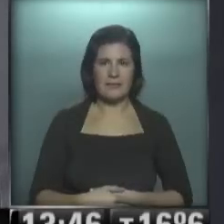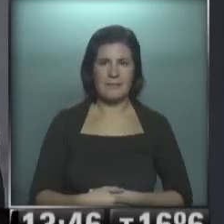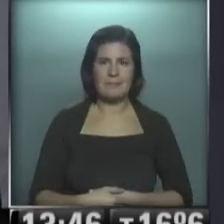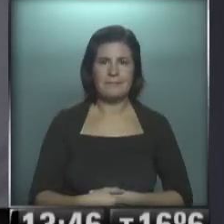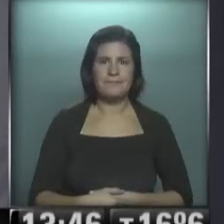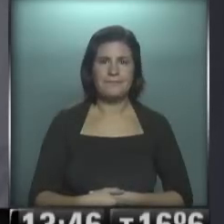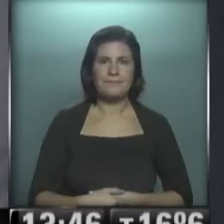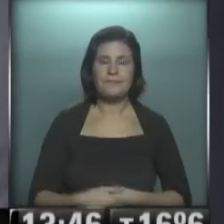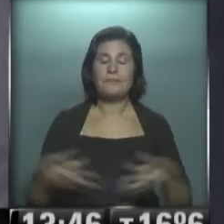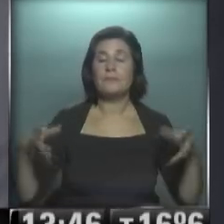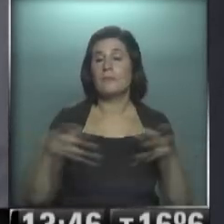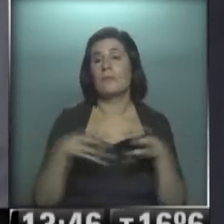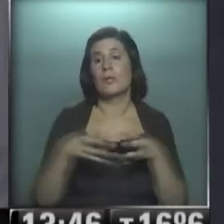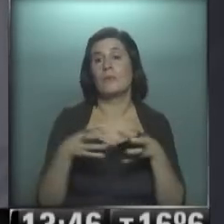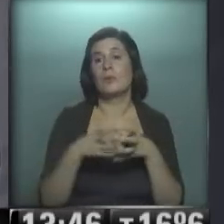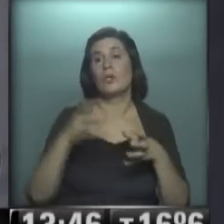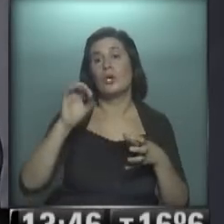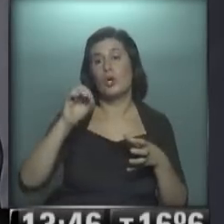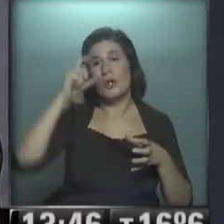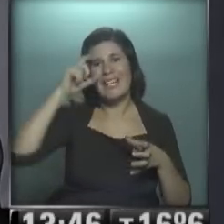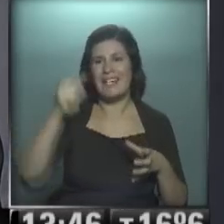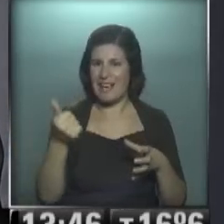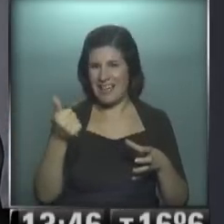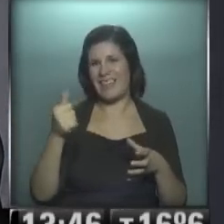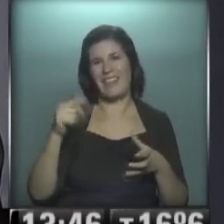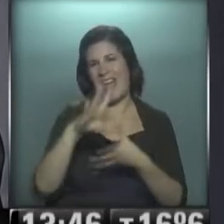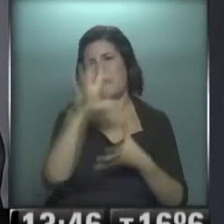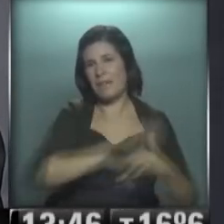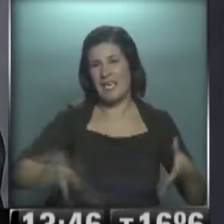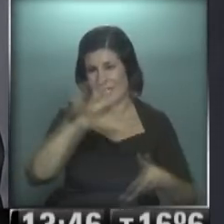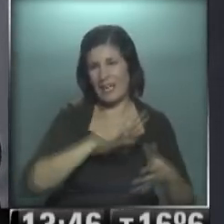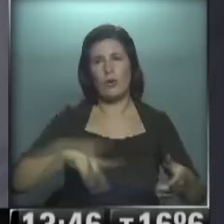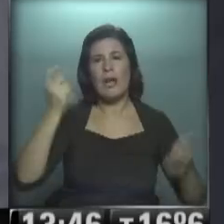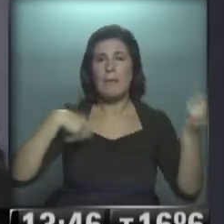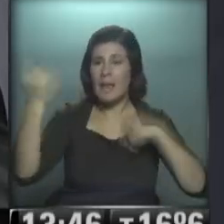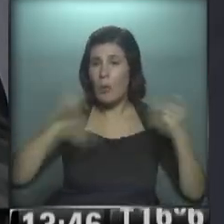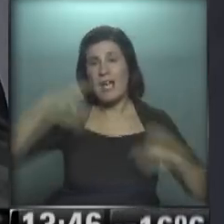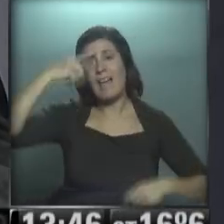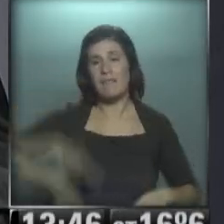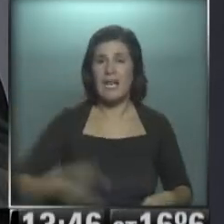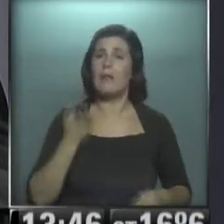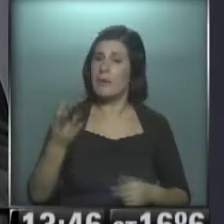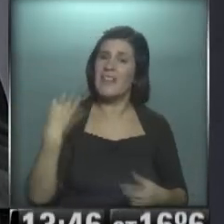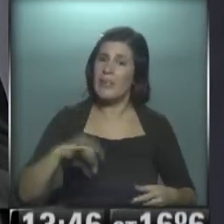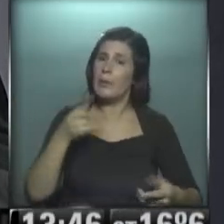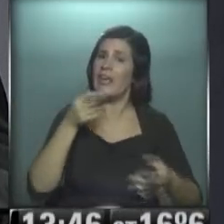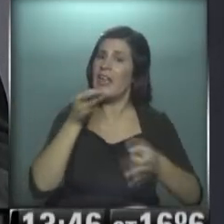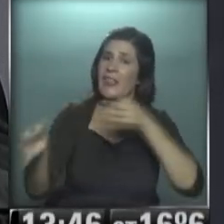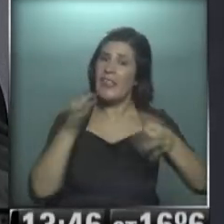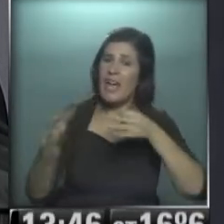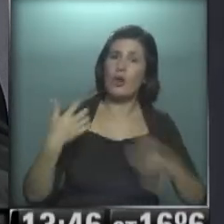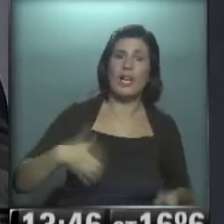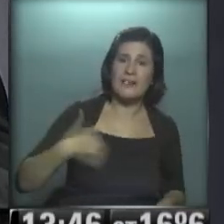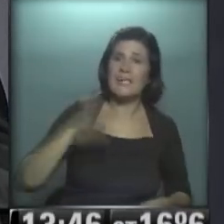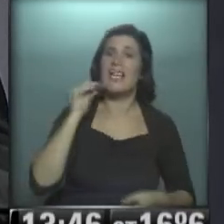La Asamblea de la Organización de Estados Americanos que se desarrolló en Paraguay en su declaración final instó al diálogo por Malvinas entre la Argentina y el